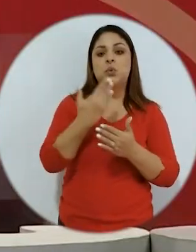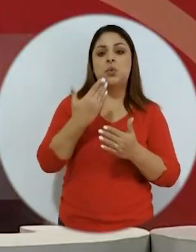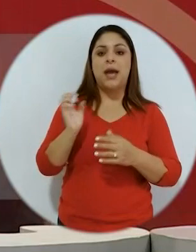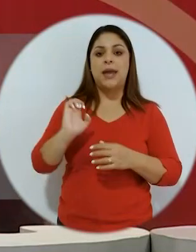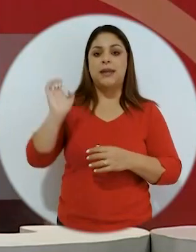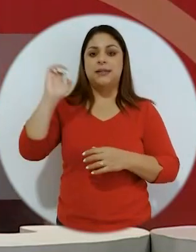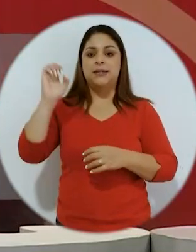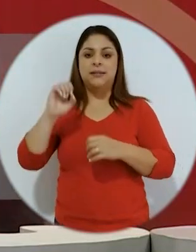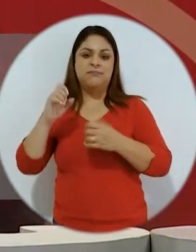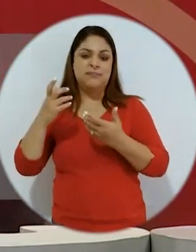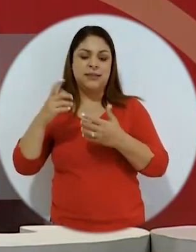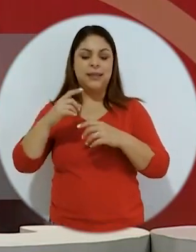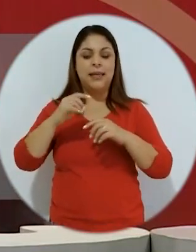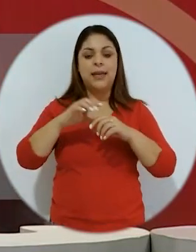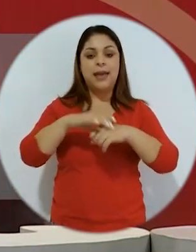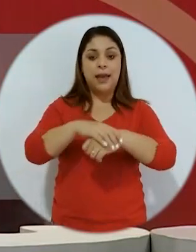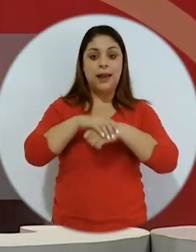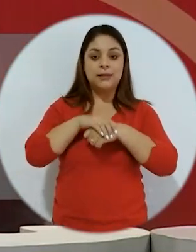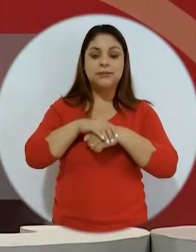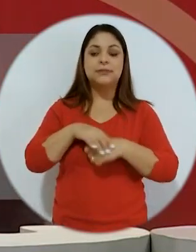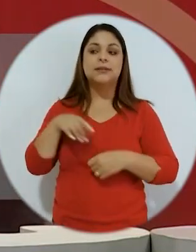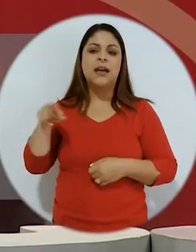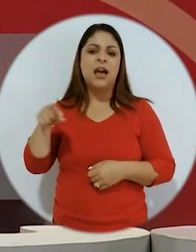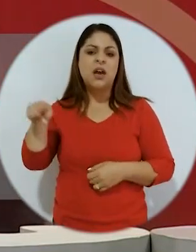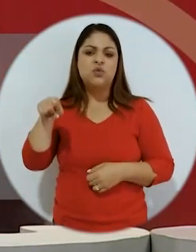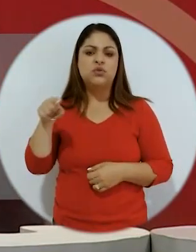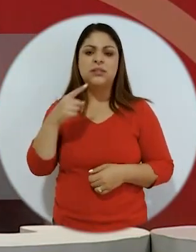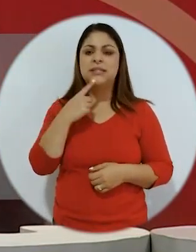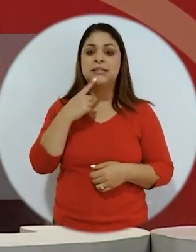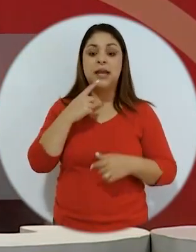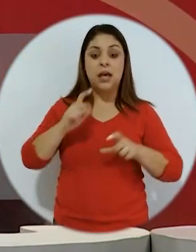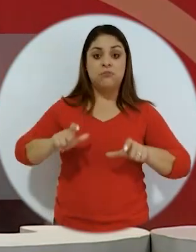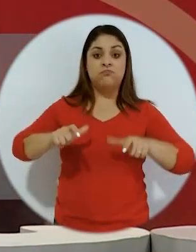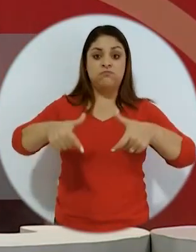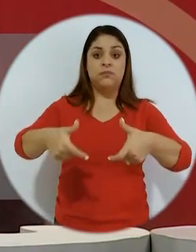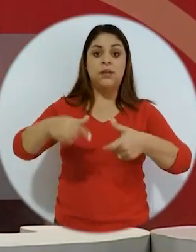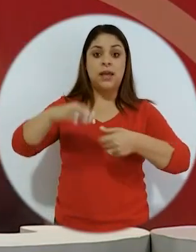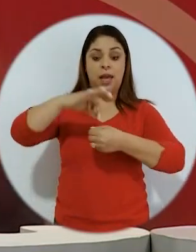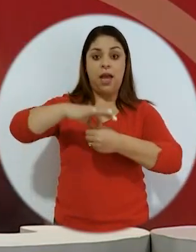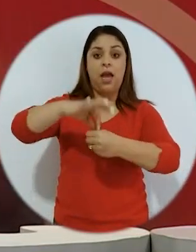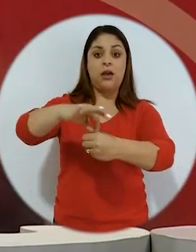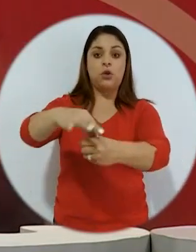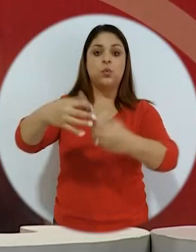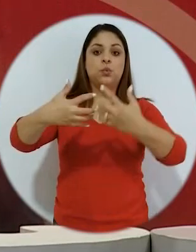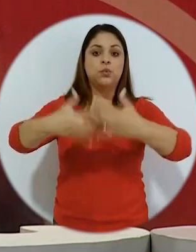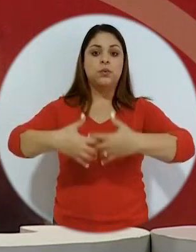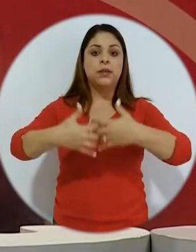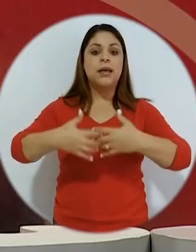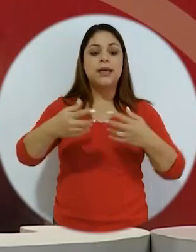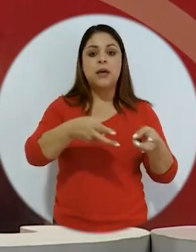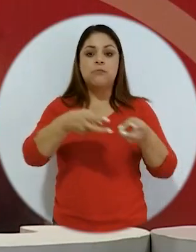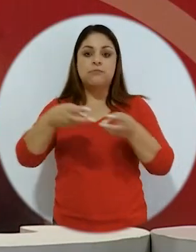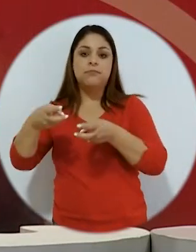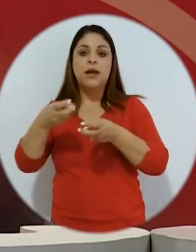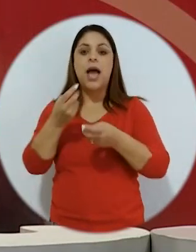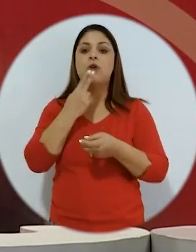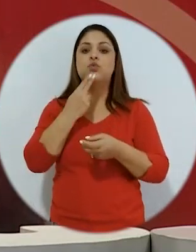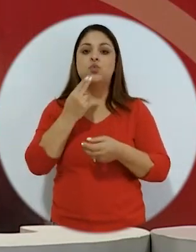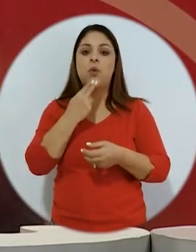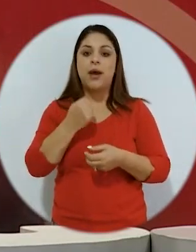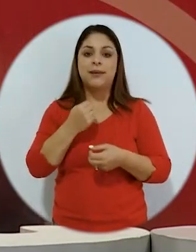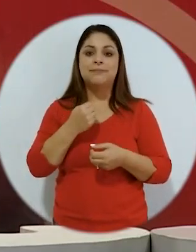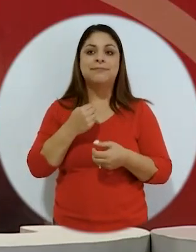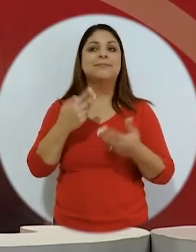Energy Investors y lo que ellos utilizan, como mencionaba Ana y también Carola, es los desechos agroindustriales para la producción de